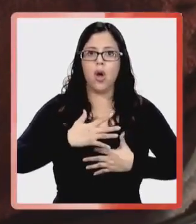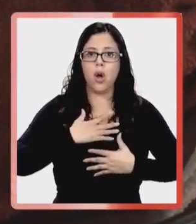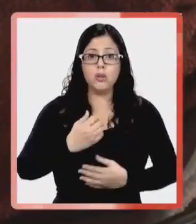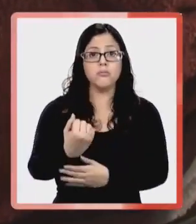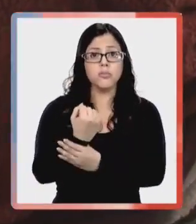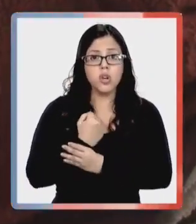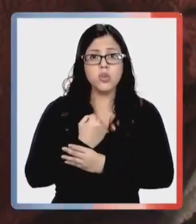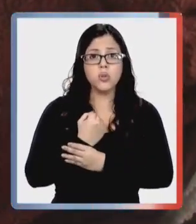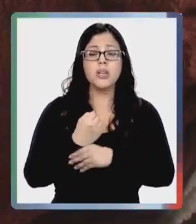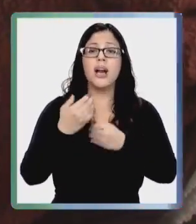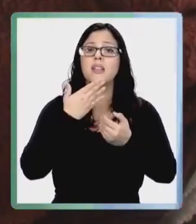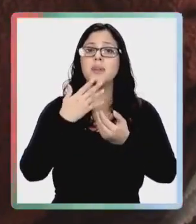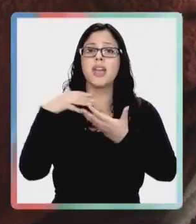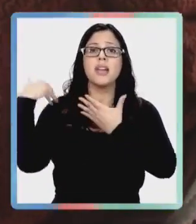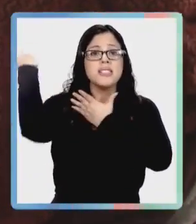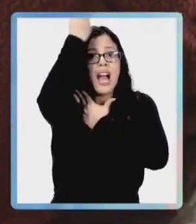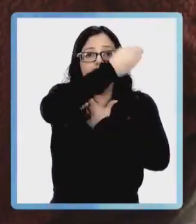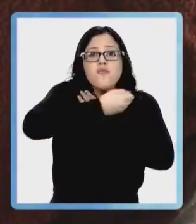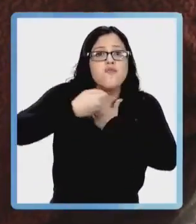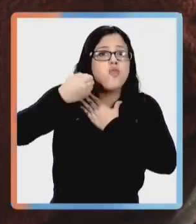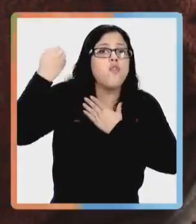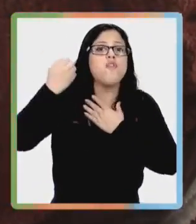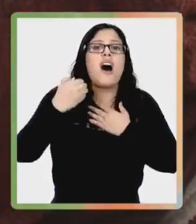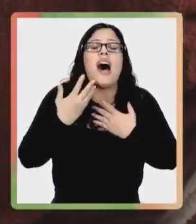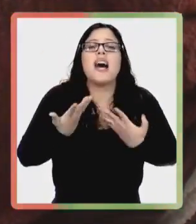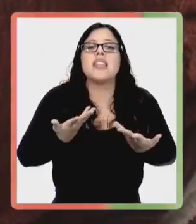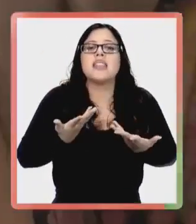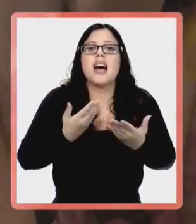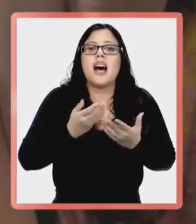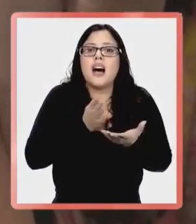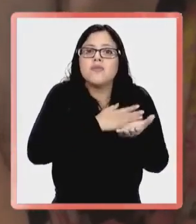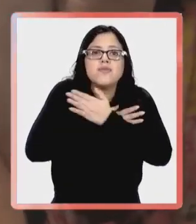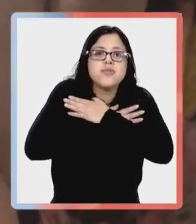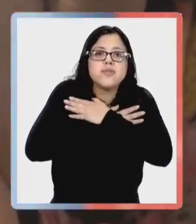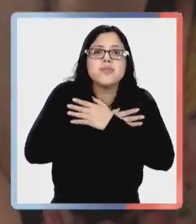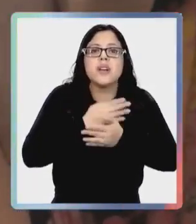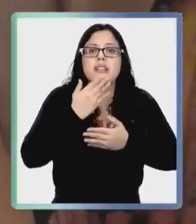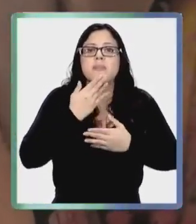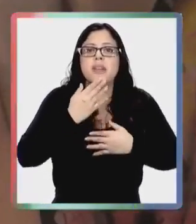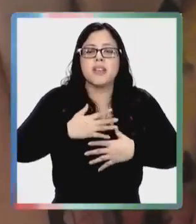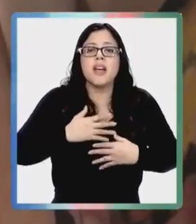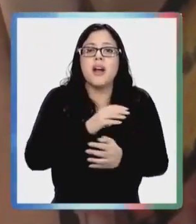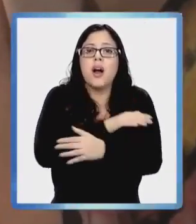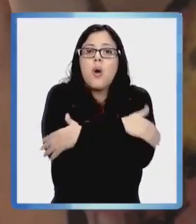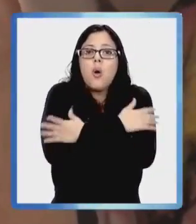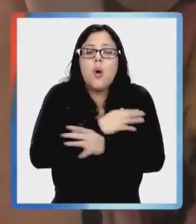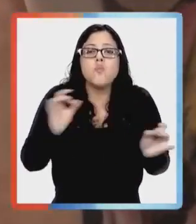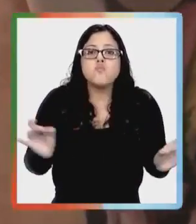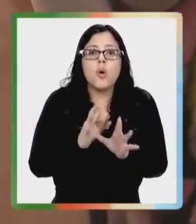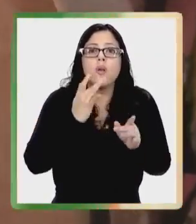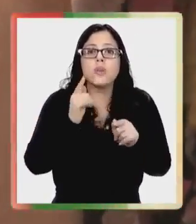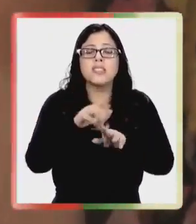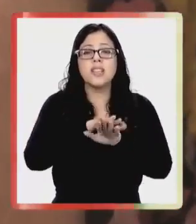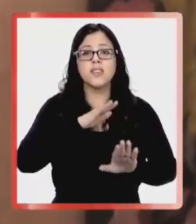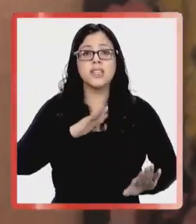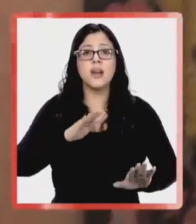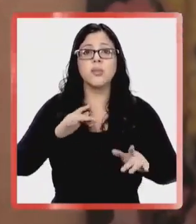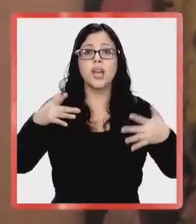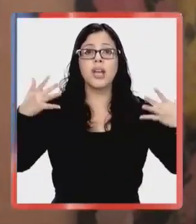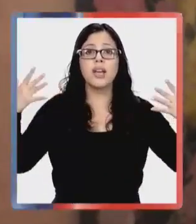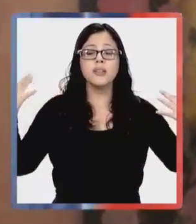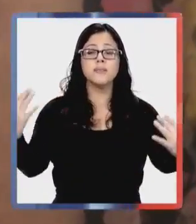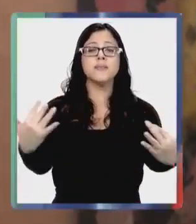dañado. Cubrirnos con bufanda, el aparato respiratorio, si es que hace mucho frío. ¿Por qué? Porque